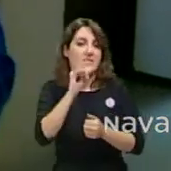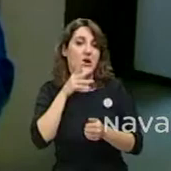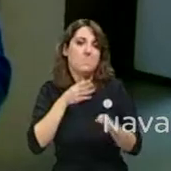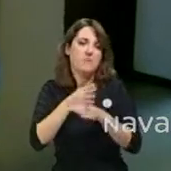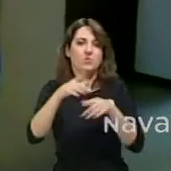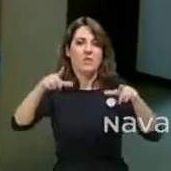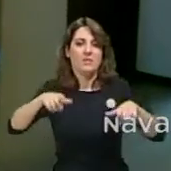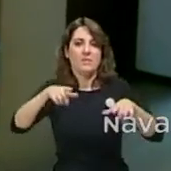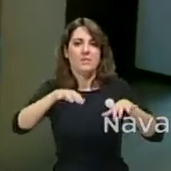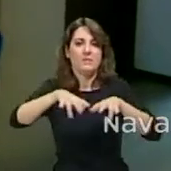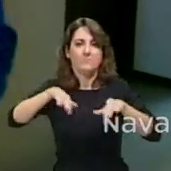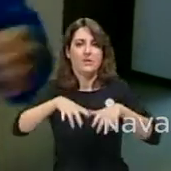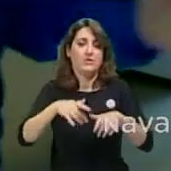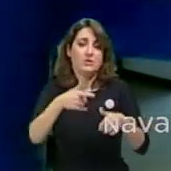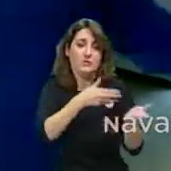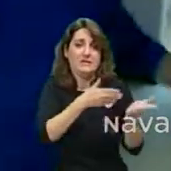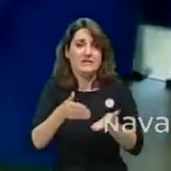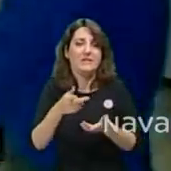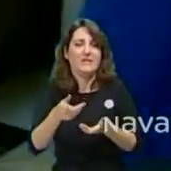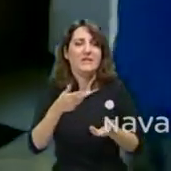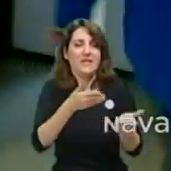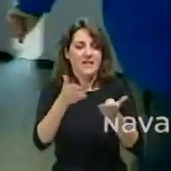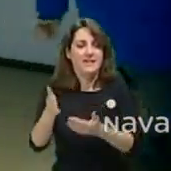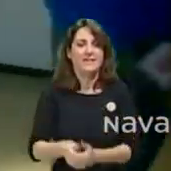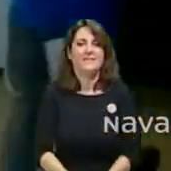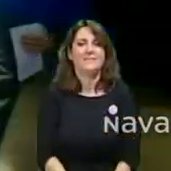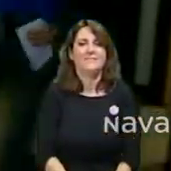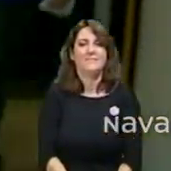que yo voy a atender a las personas que vienen a estar conmigo. Adelante.